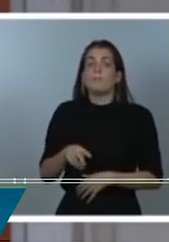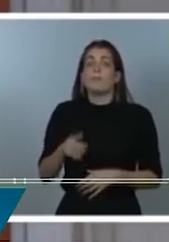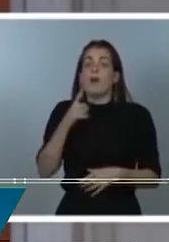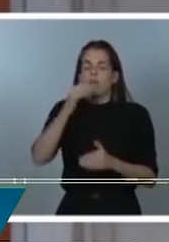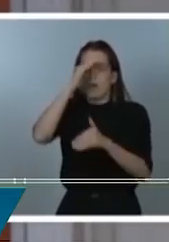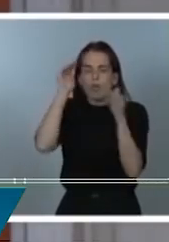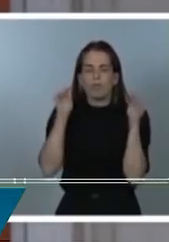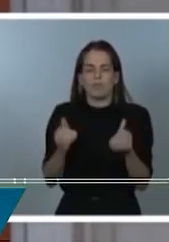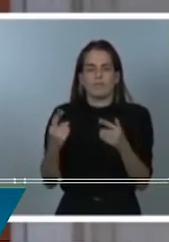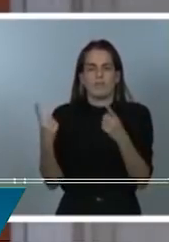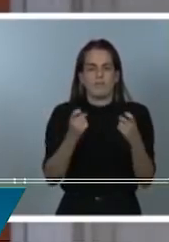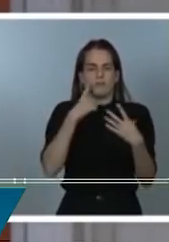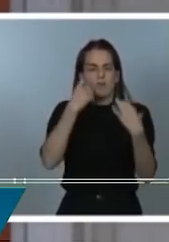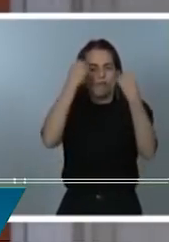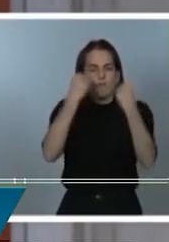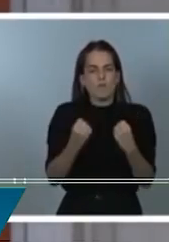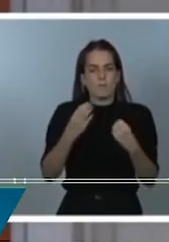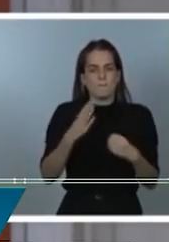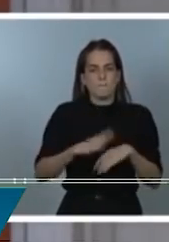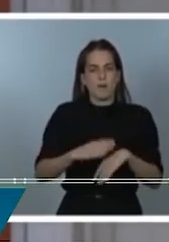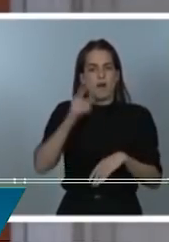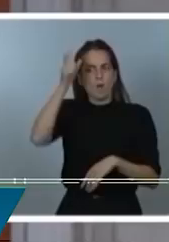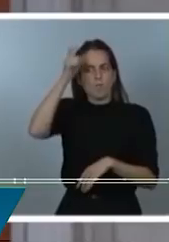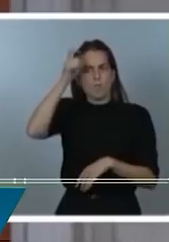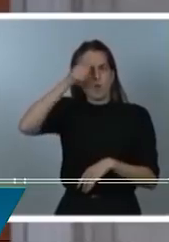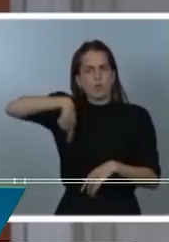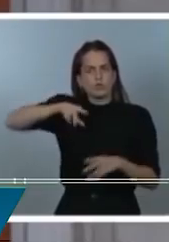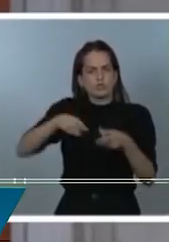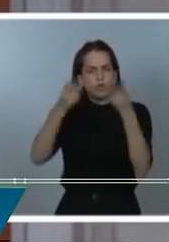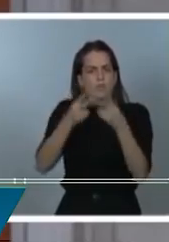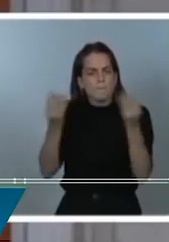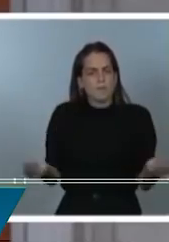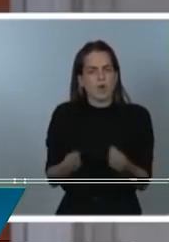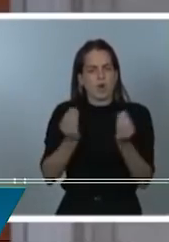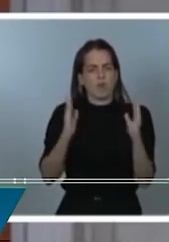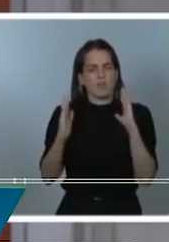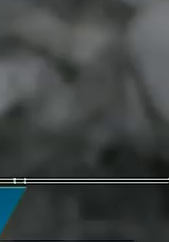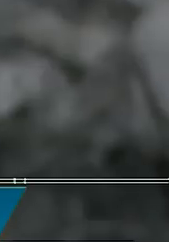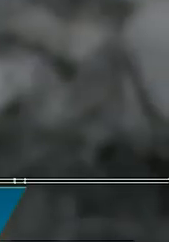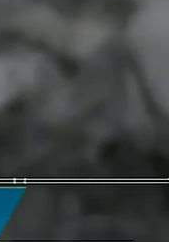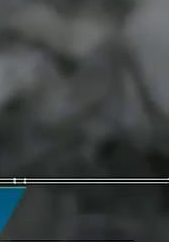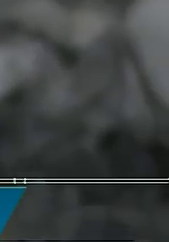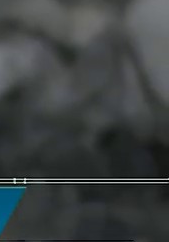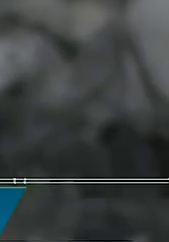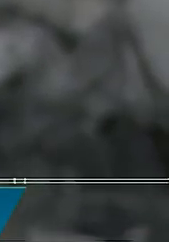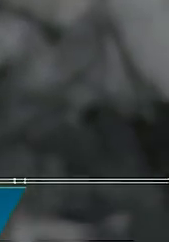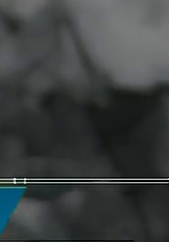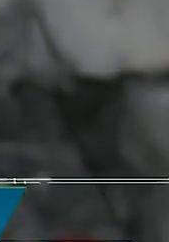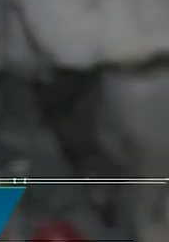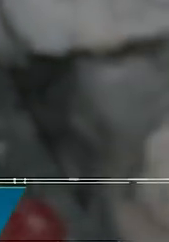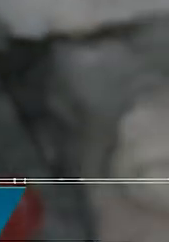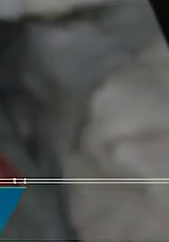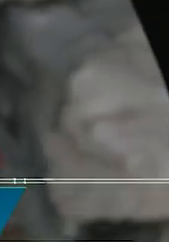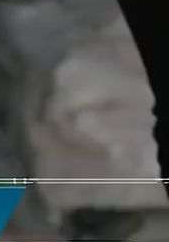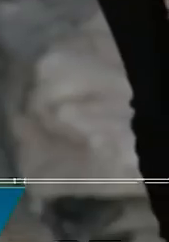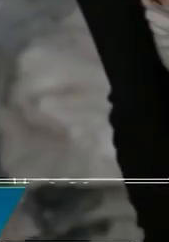es lo que sea, como sea, pues ese plato de lentejas que decías tú o un plato de ostras, da igual. El caso es que yo sigo aquí